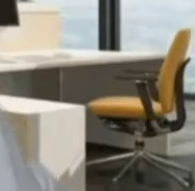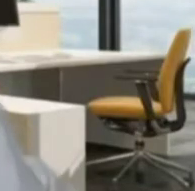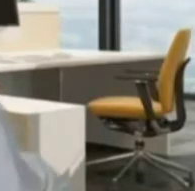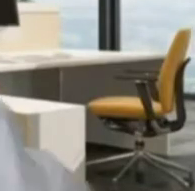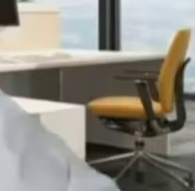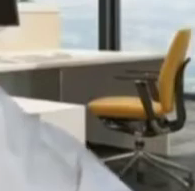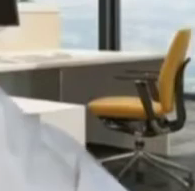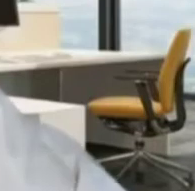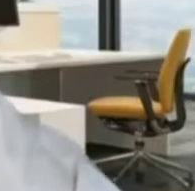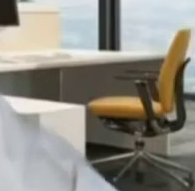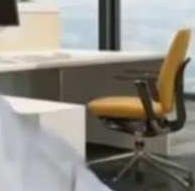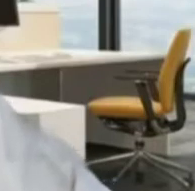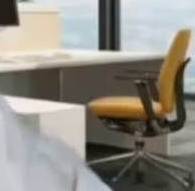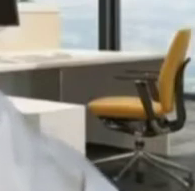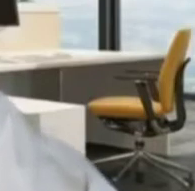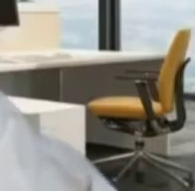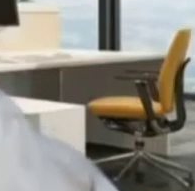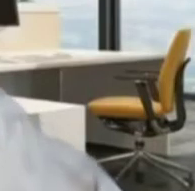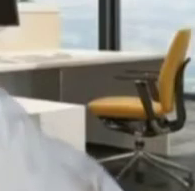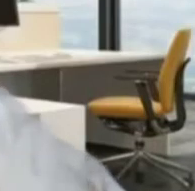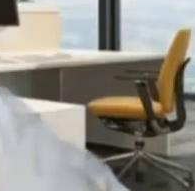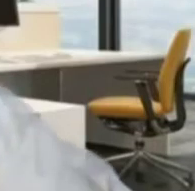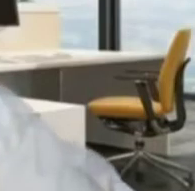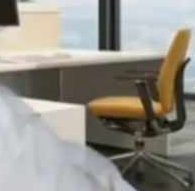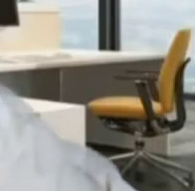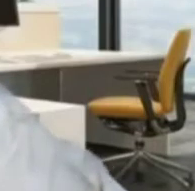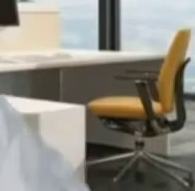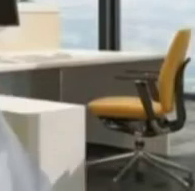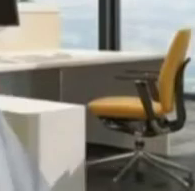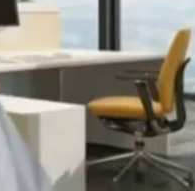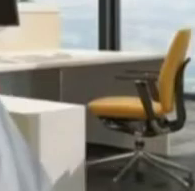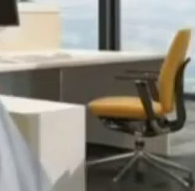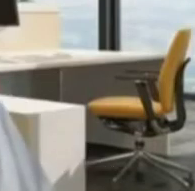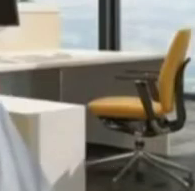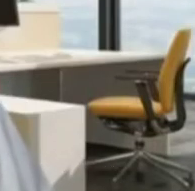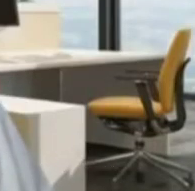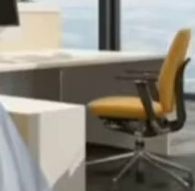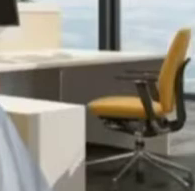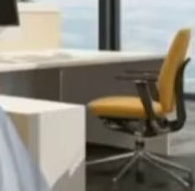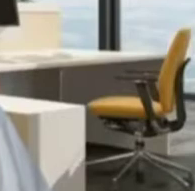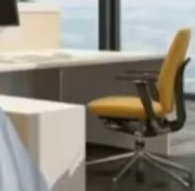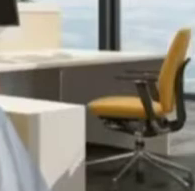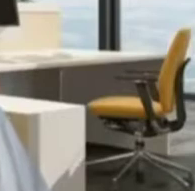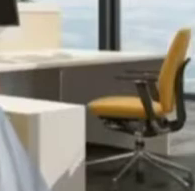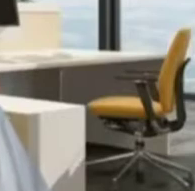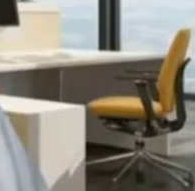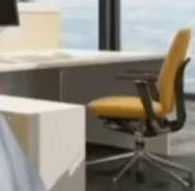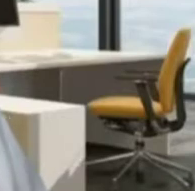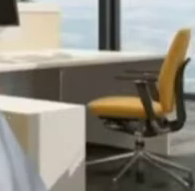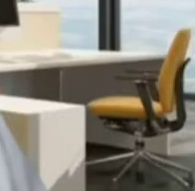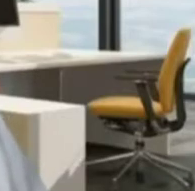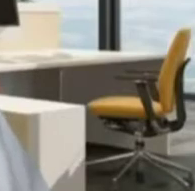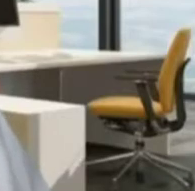puede hacer el presidente respetando la democracia? ¿Qué puede hacer el presidente